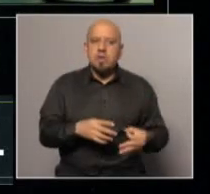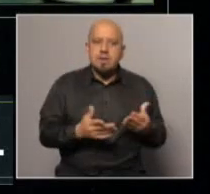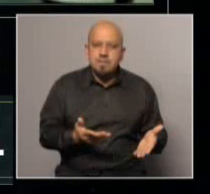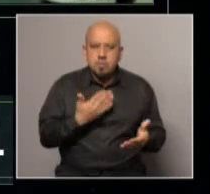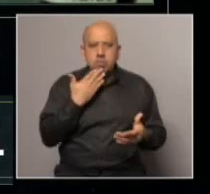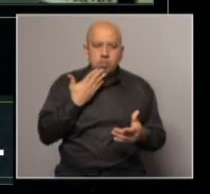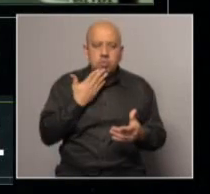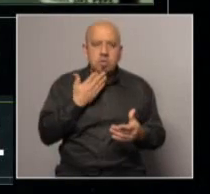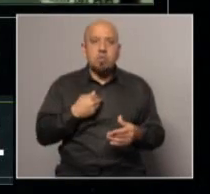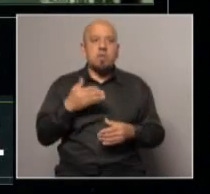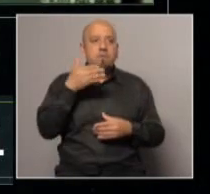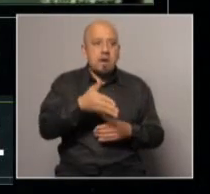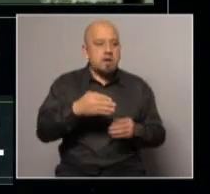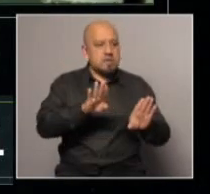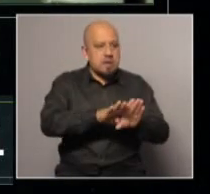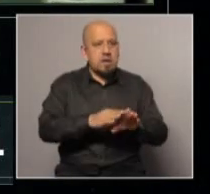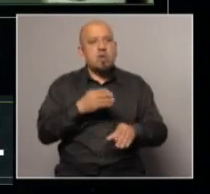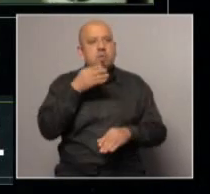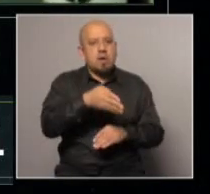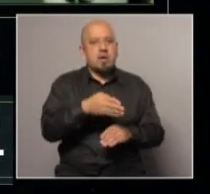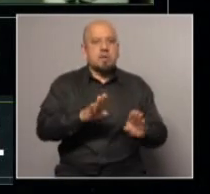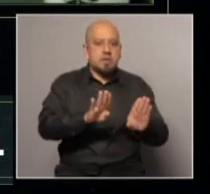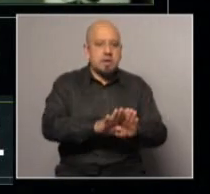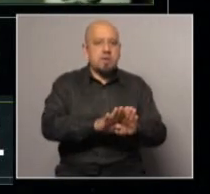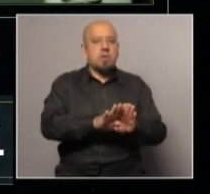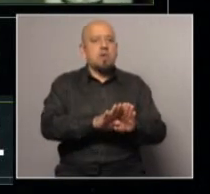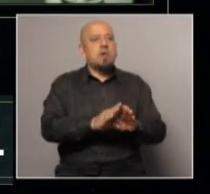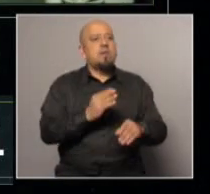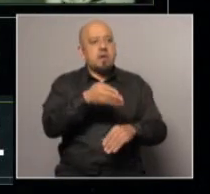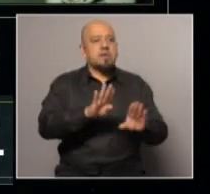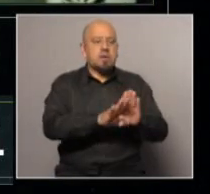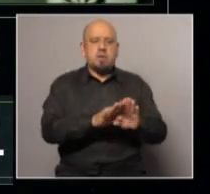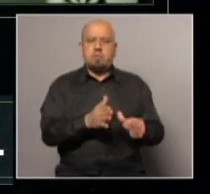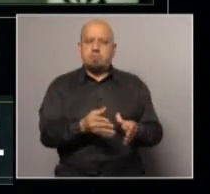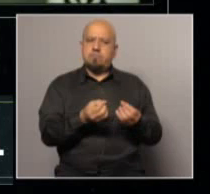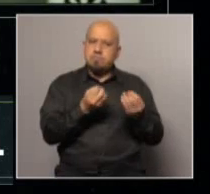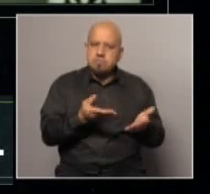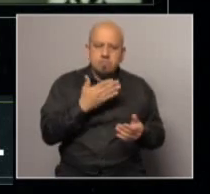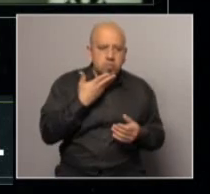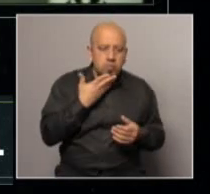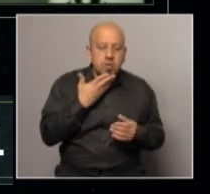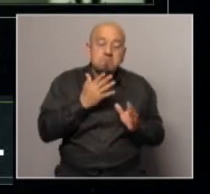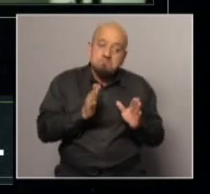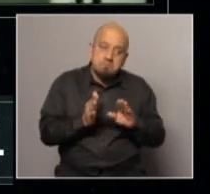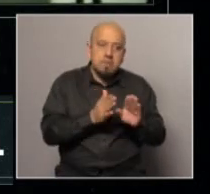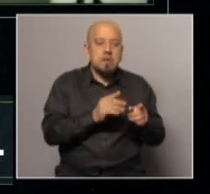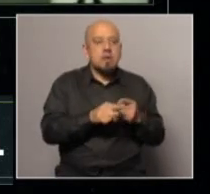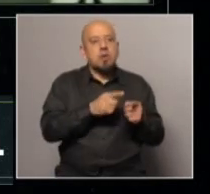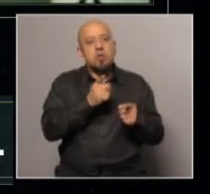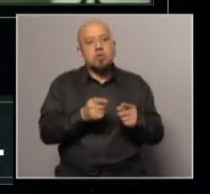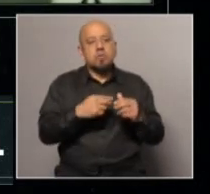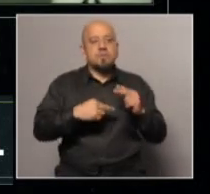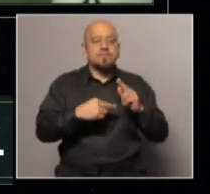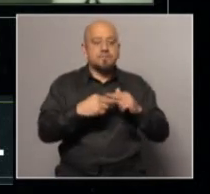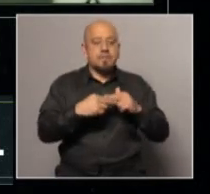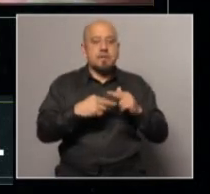más de una vez encuentra que el club no está abierto... Otra situación es que haya incongruencia entre lo que hay en el portal y lo que los